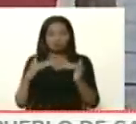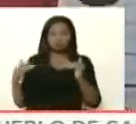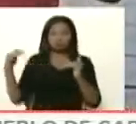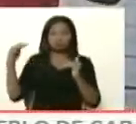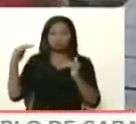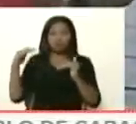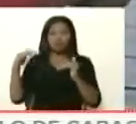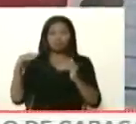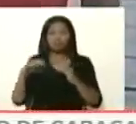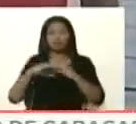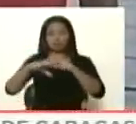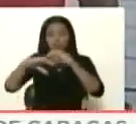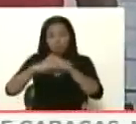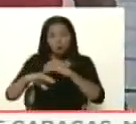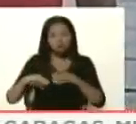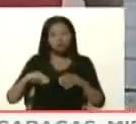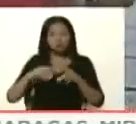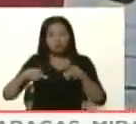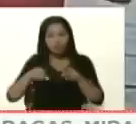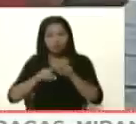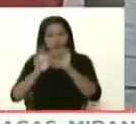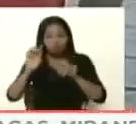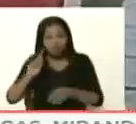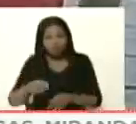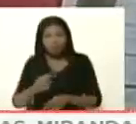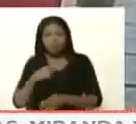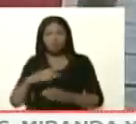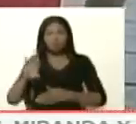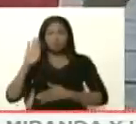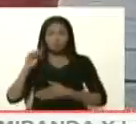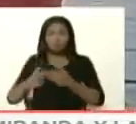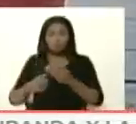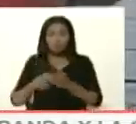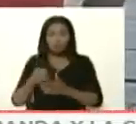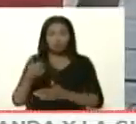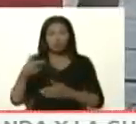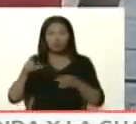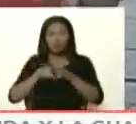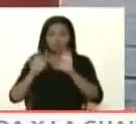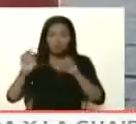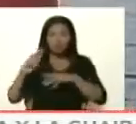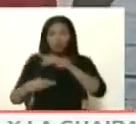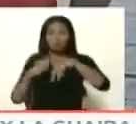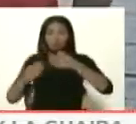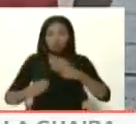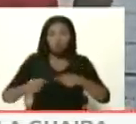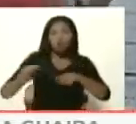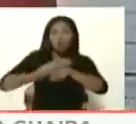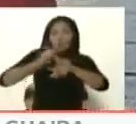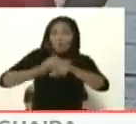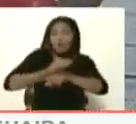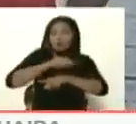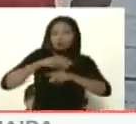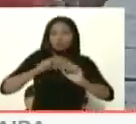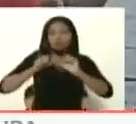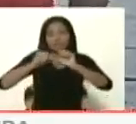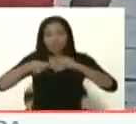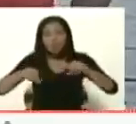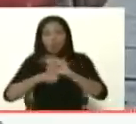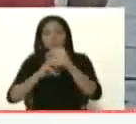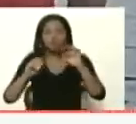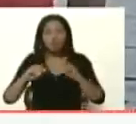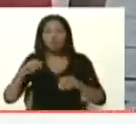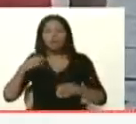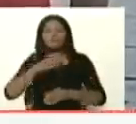nos sentimos hoy más que nunca comprometidos con nuestra revolución, con nuestro gobierno y con nuestra gran misión